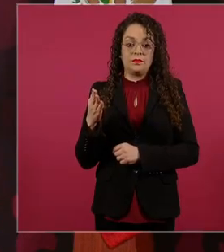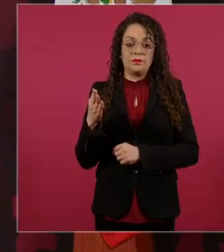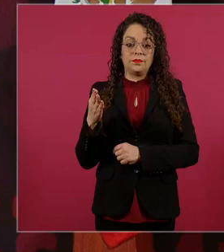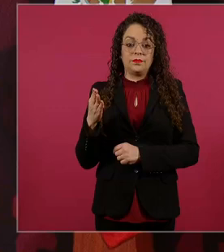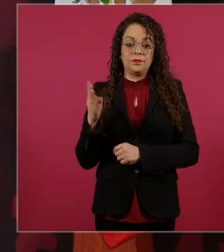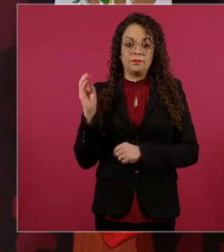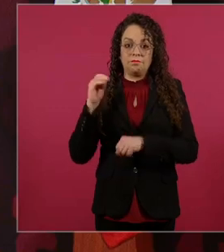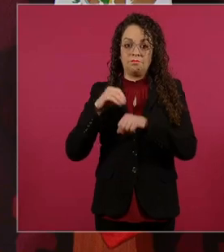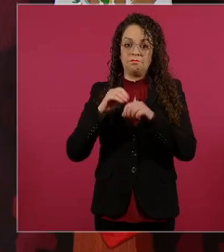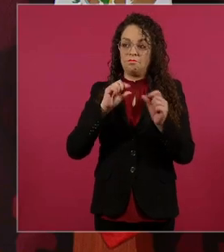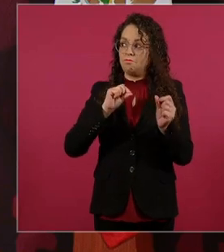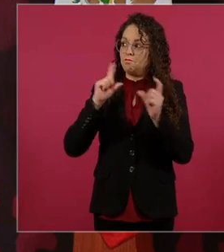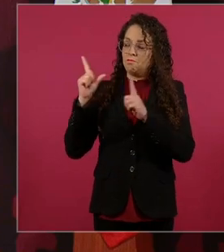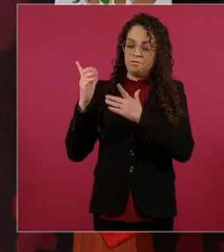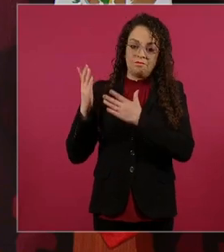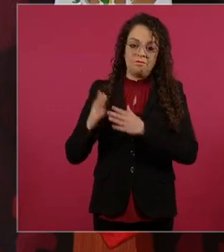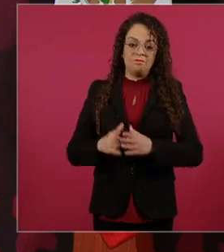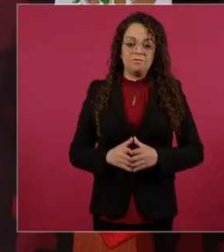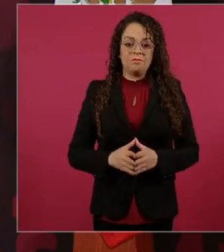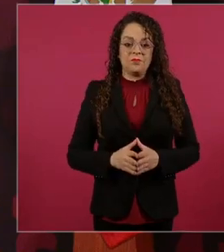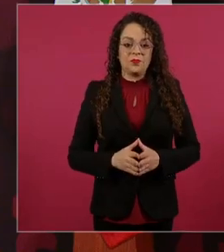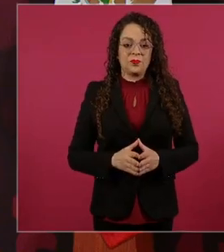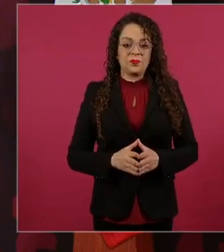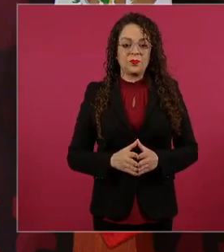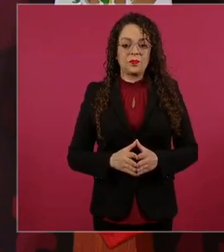Lo notas